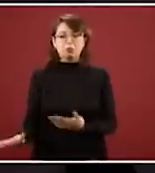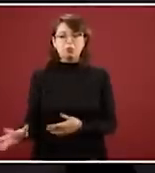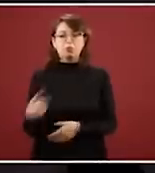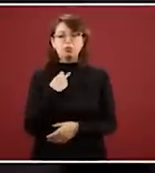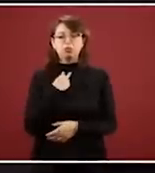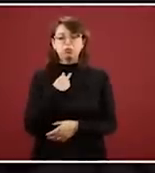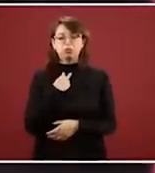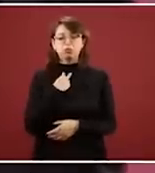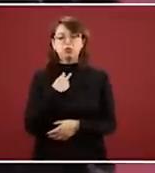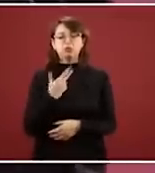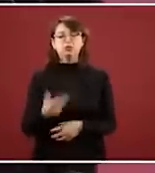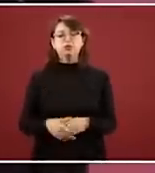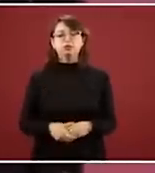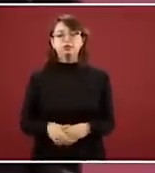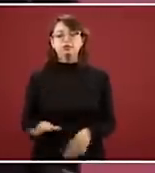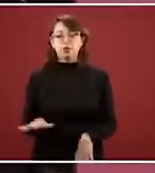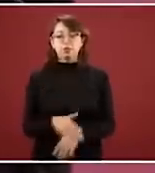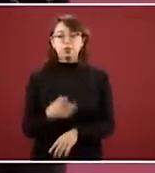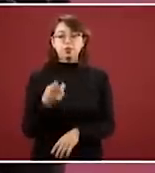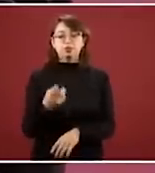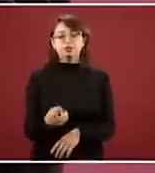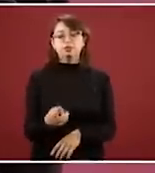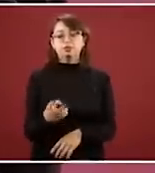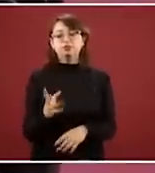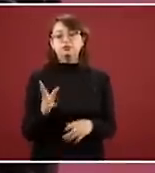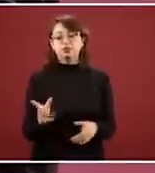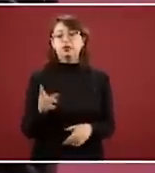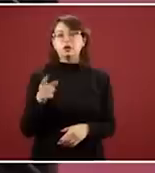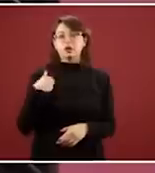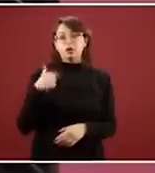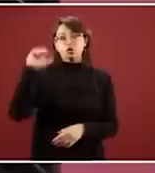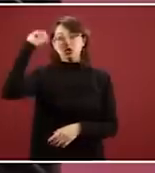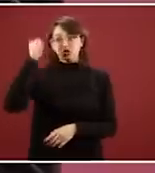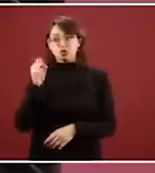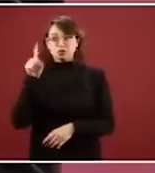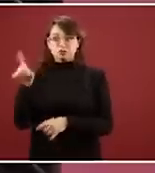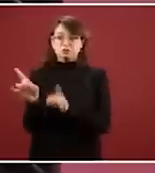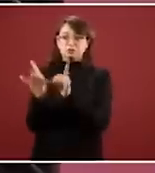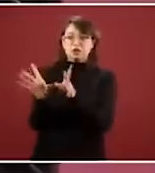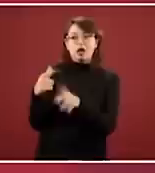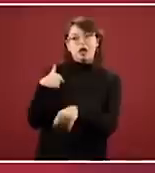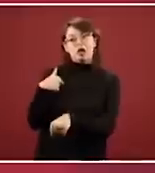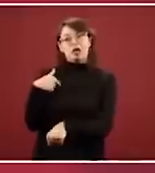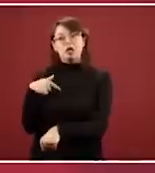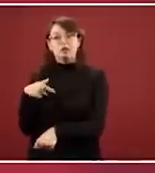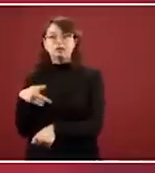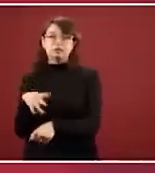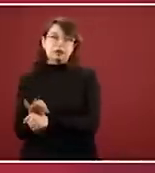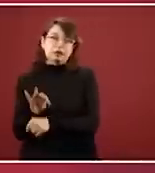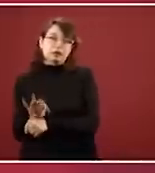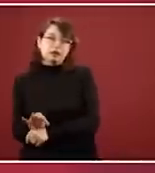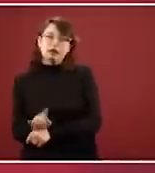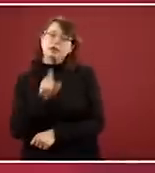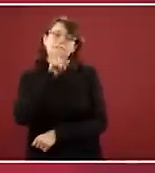Por eso no estoy justificando lo de Sonora, estoy explicando de que